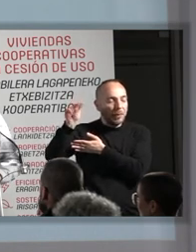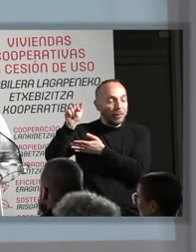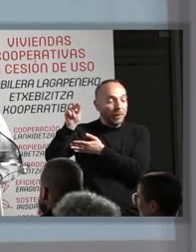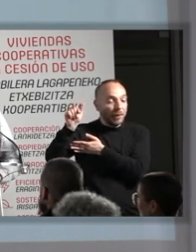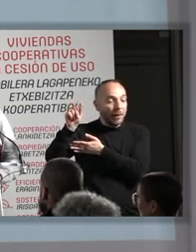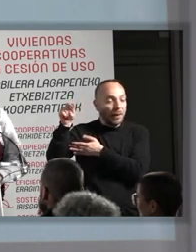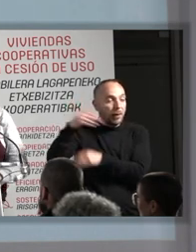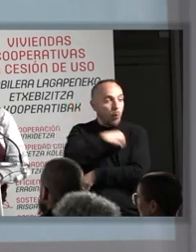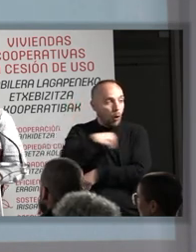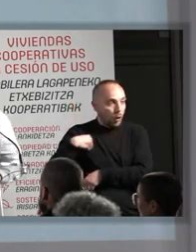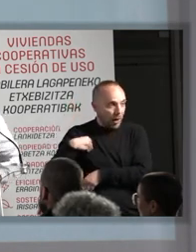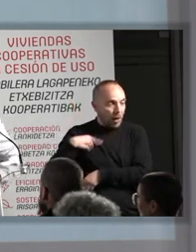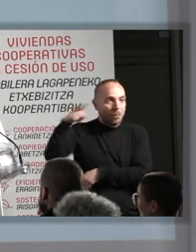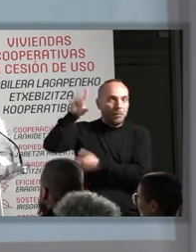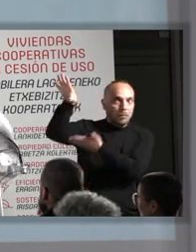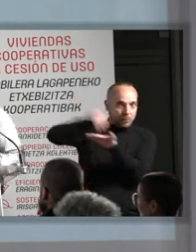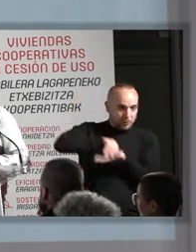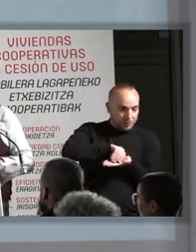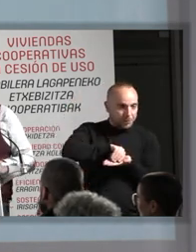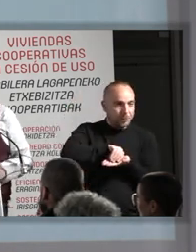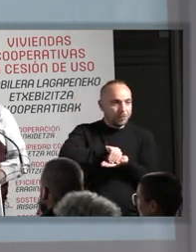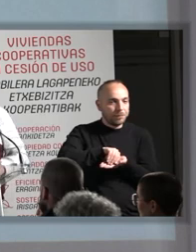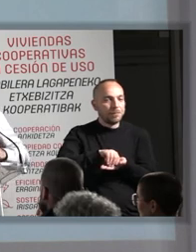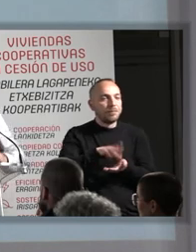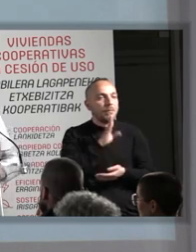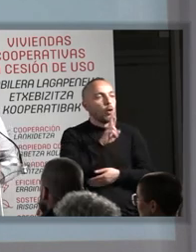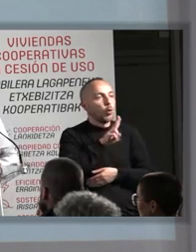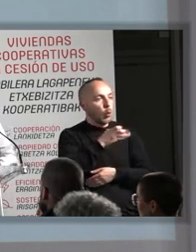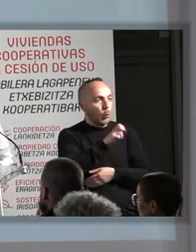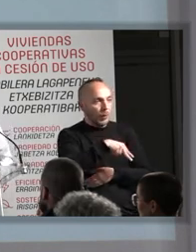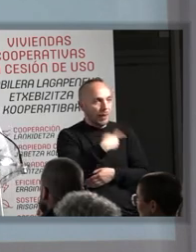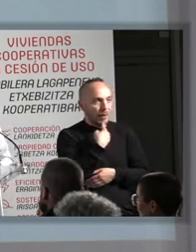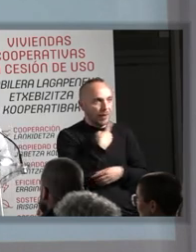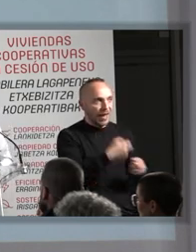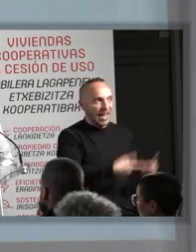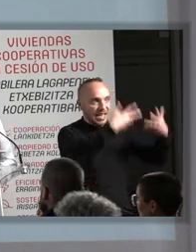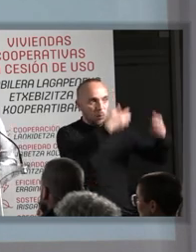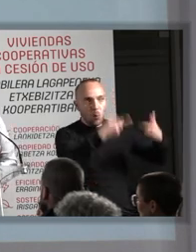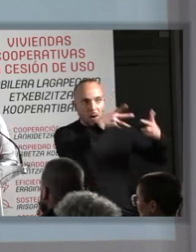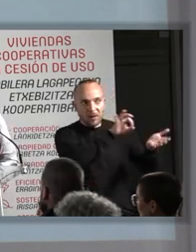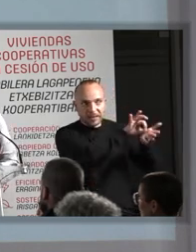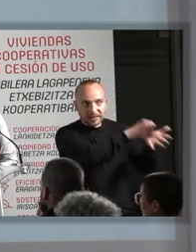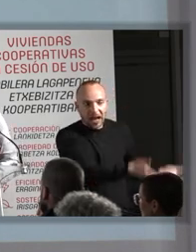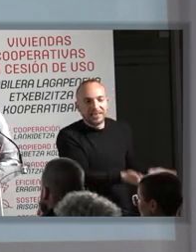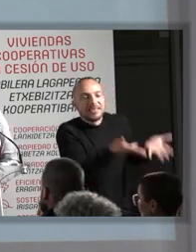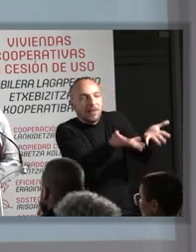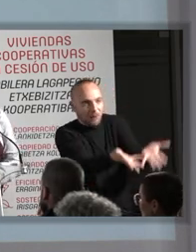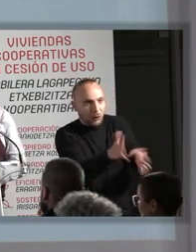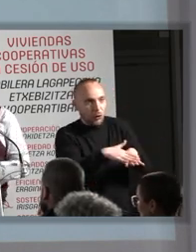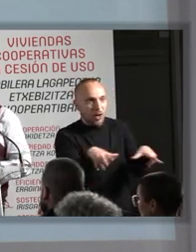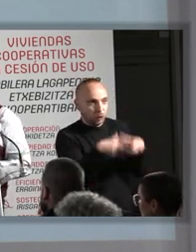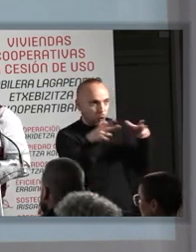de Bolonia. Claro, lo ha dicho Rubén, inmuebles al servicio de la sociedad, pero en serio. Es